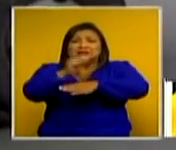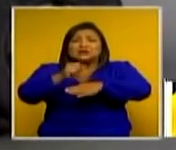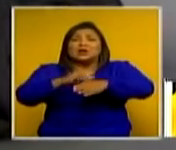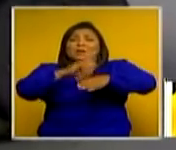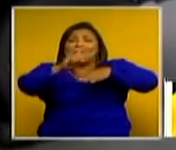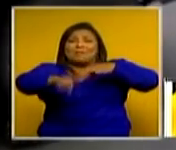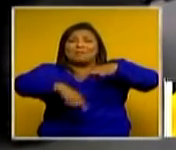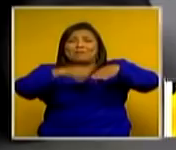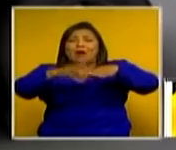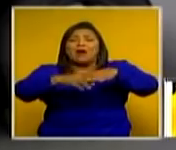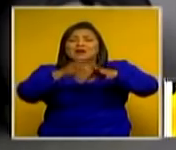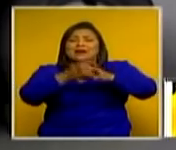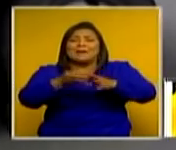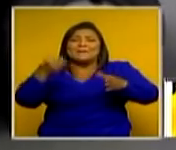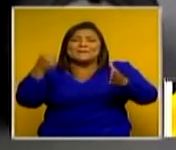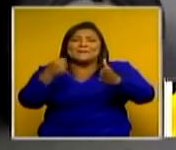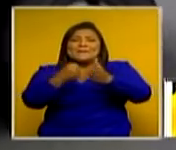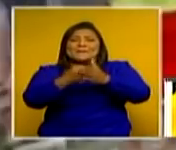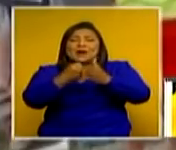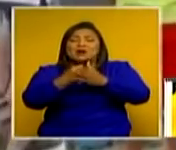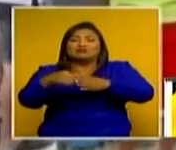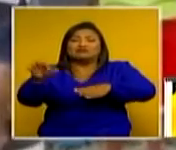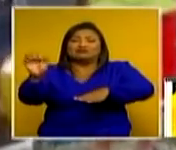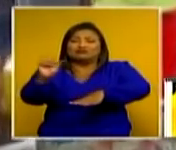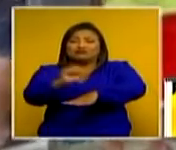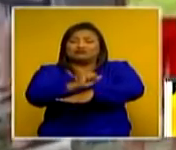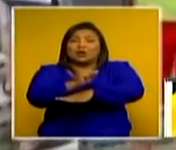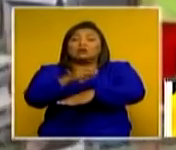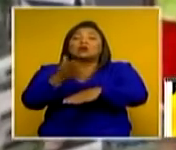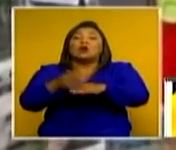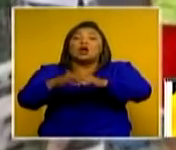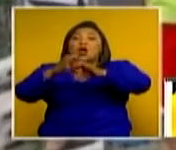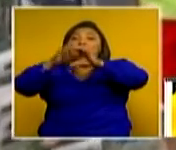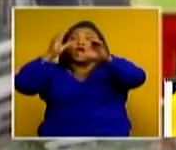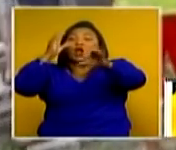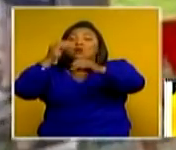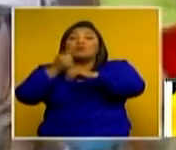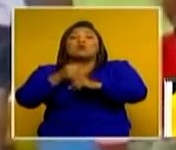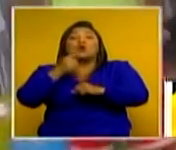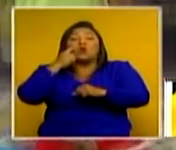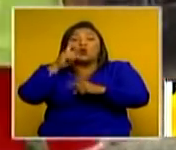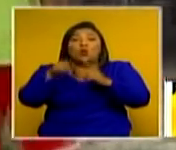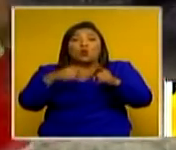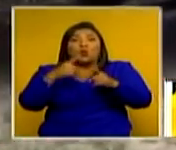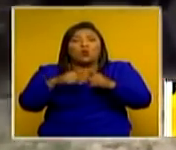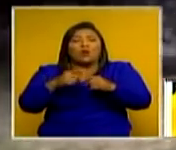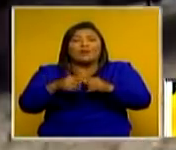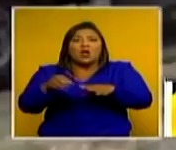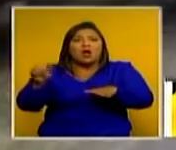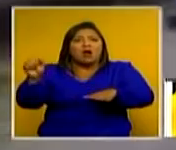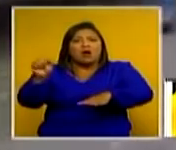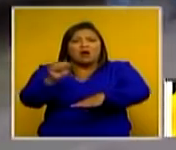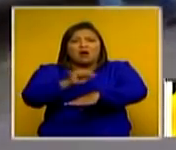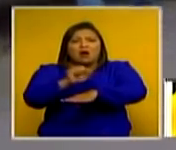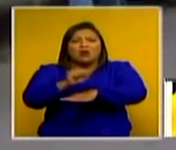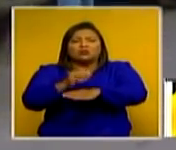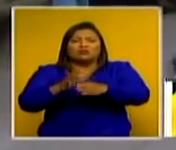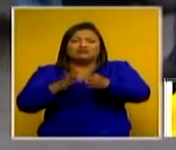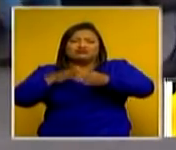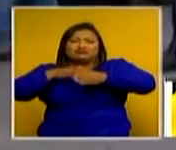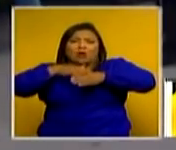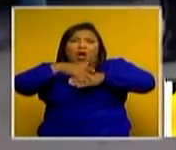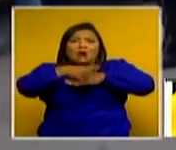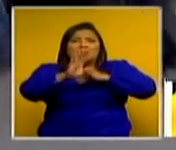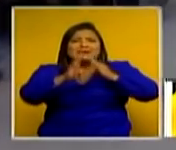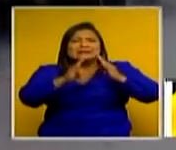y posteriormente impactará contra el auto y el bus de la reina del camino esto habría originado que el auto fuera a terminar dentro de una vivienda